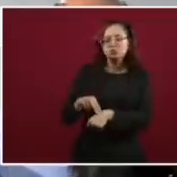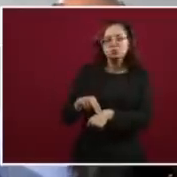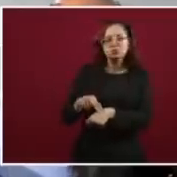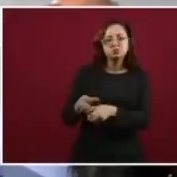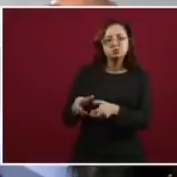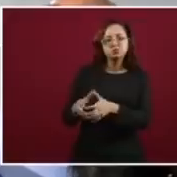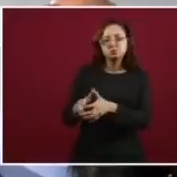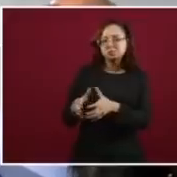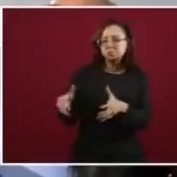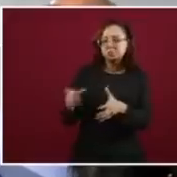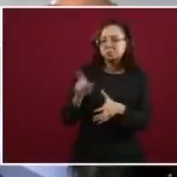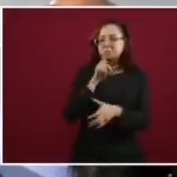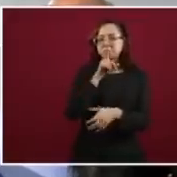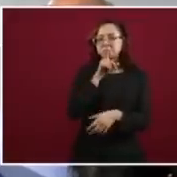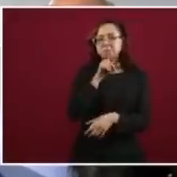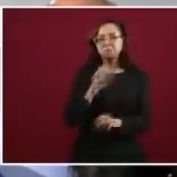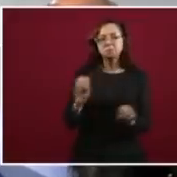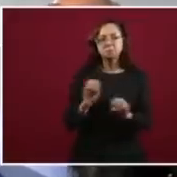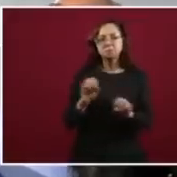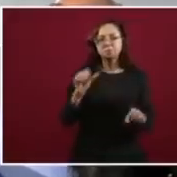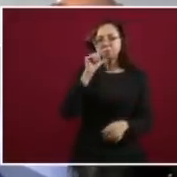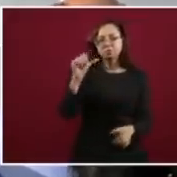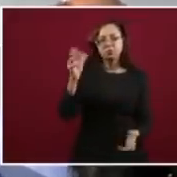una desproporción completa